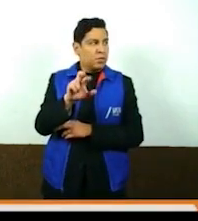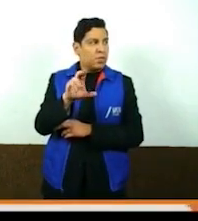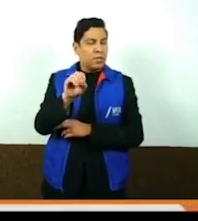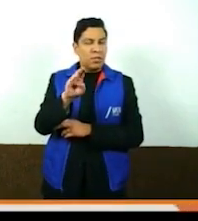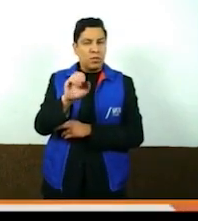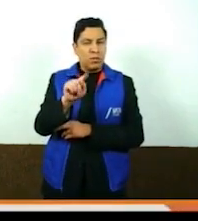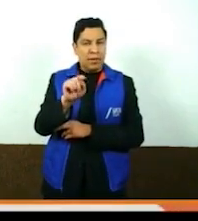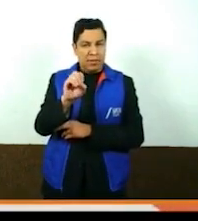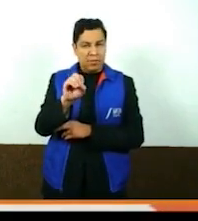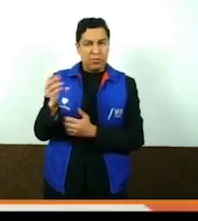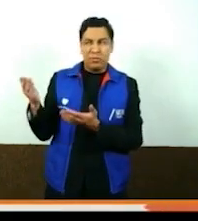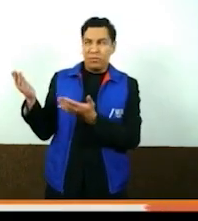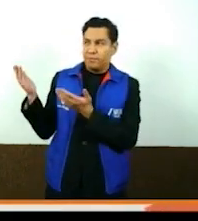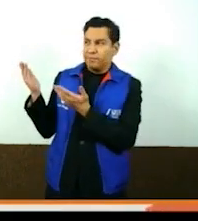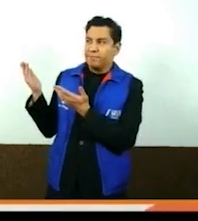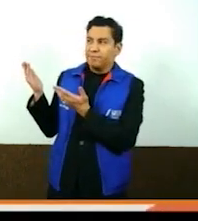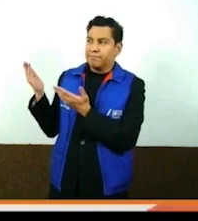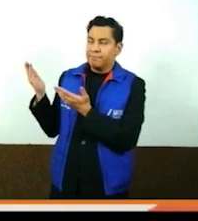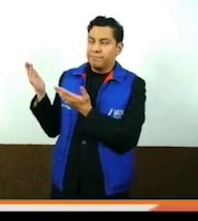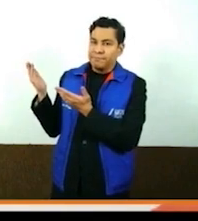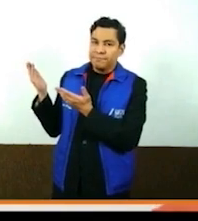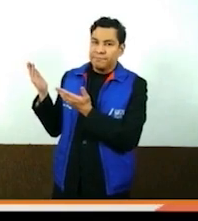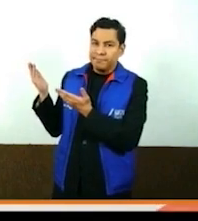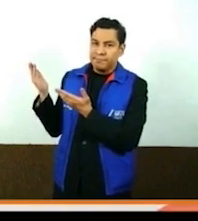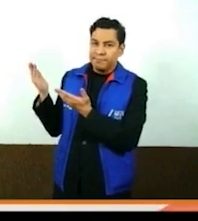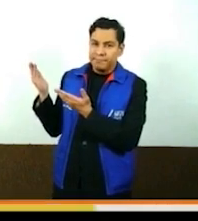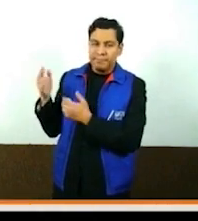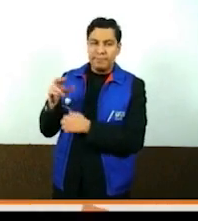José Roberto González Trejo.